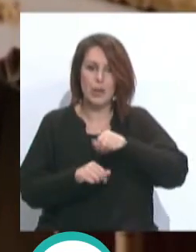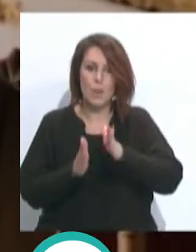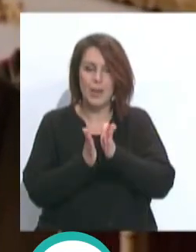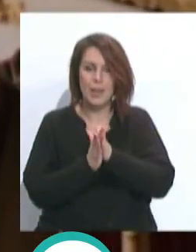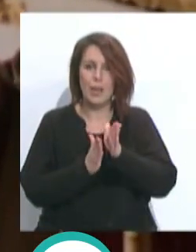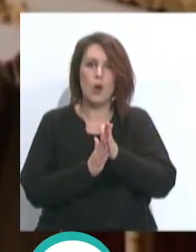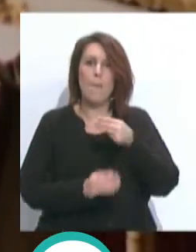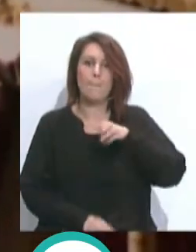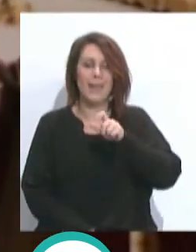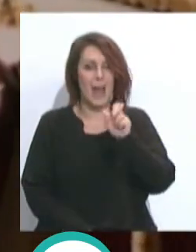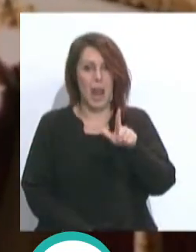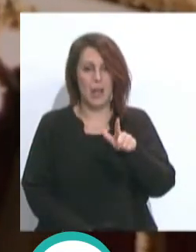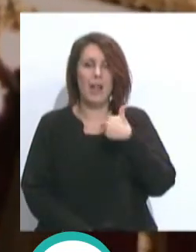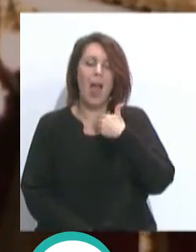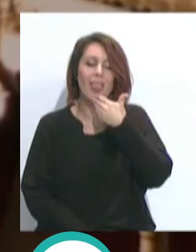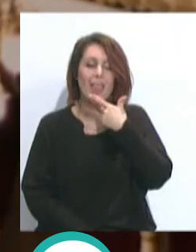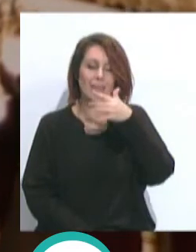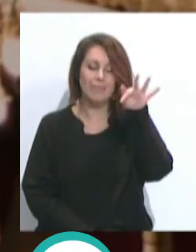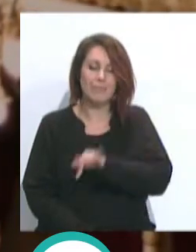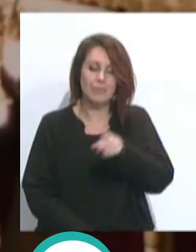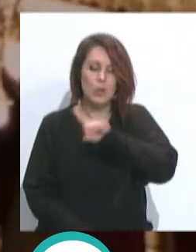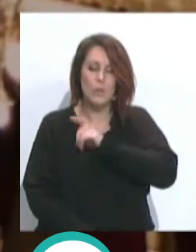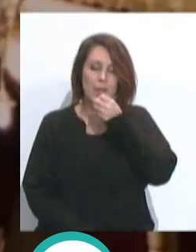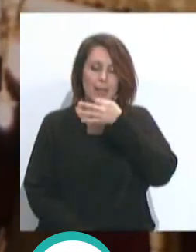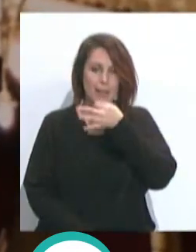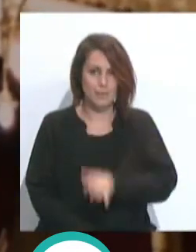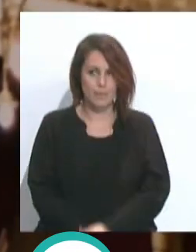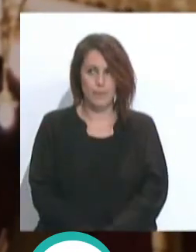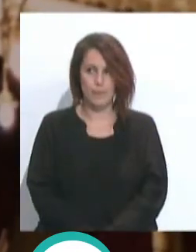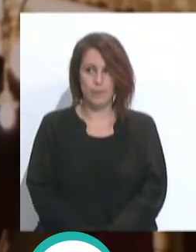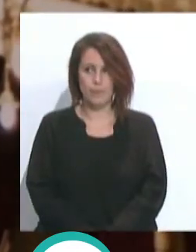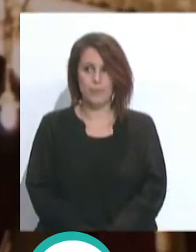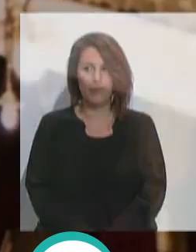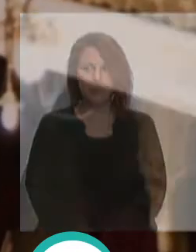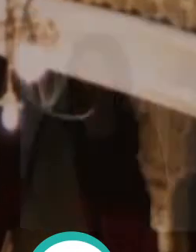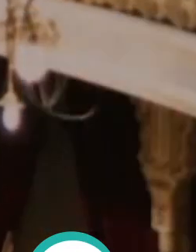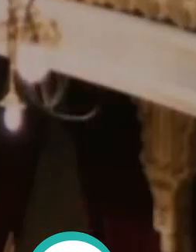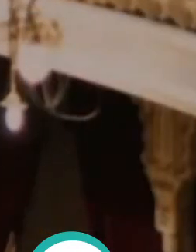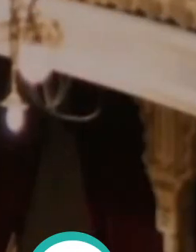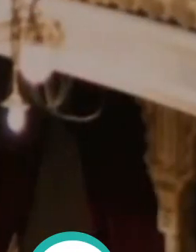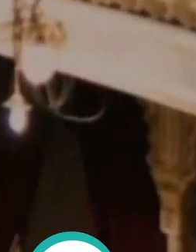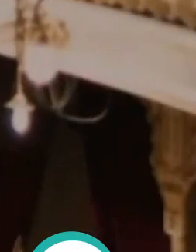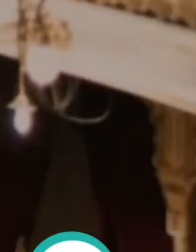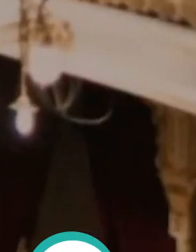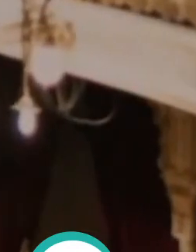compañero Miguel Velasco. Gracias por su atención y muy buenas tardes. En tu claridad,